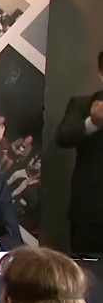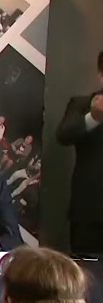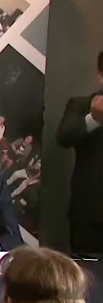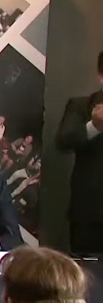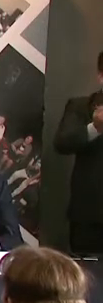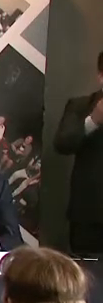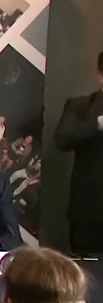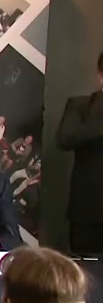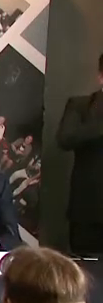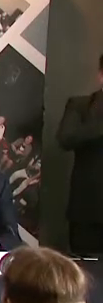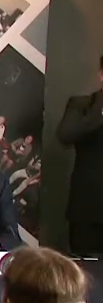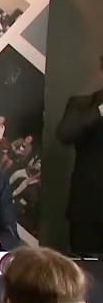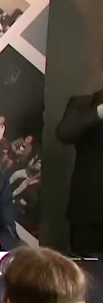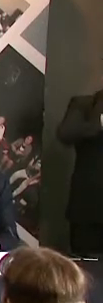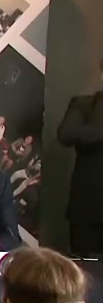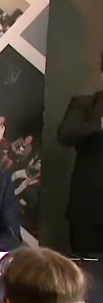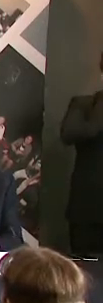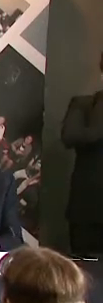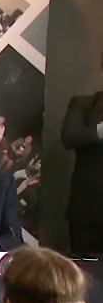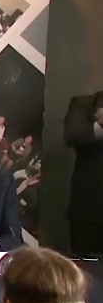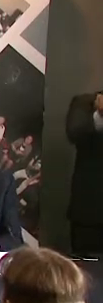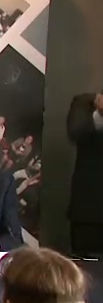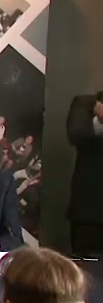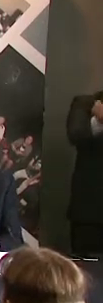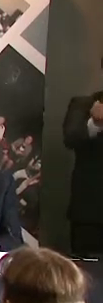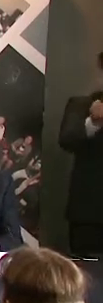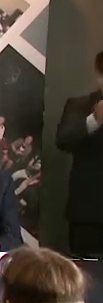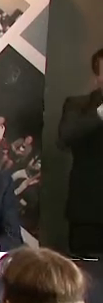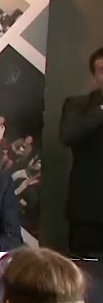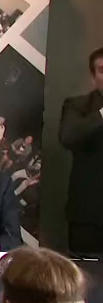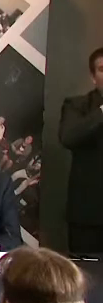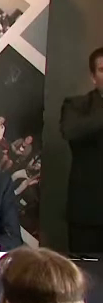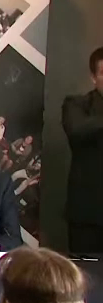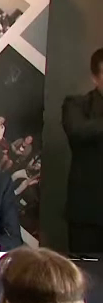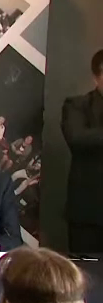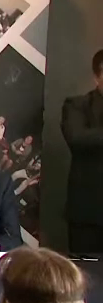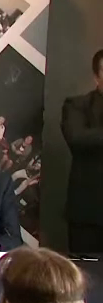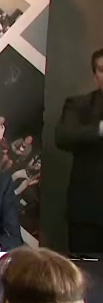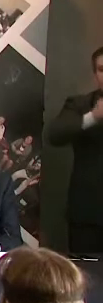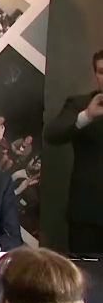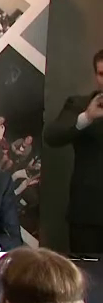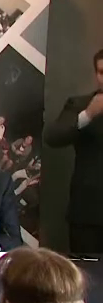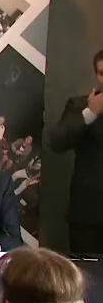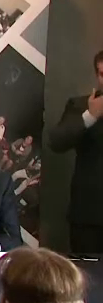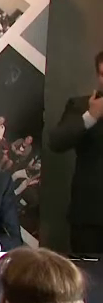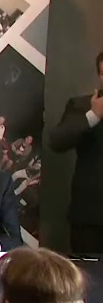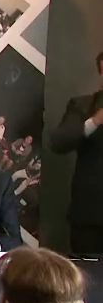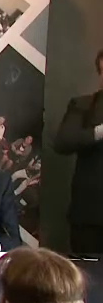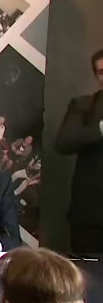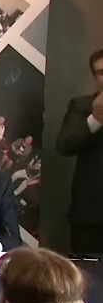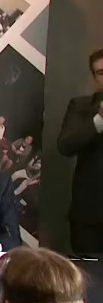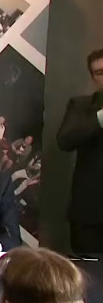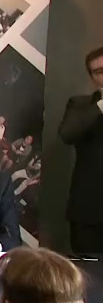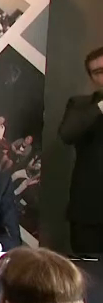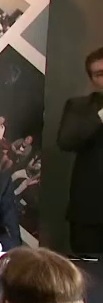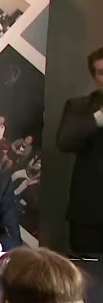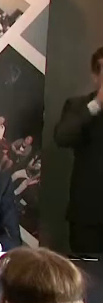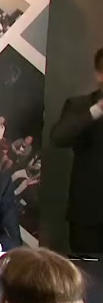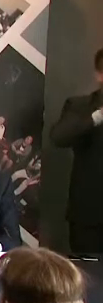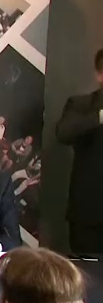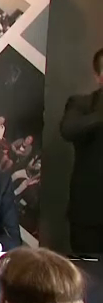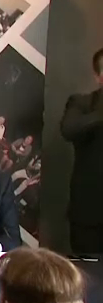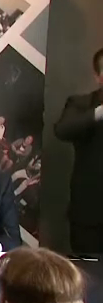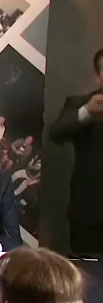¿A buscar el apoyo de los hombres? Por supuesto que sí, porque la igualdad involucra por igual a hombres y a